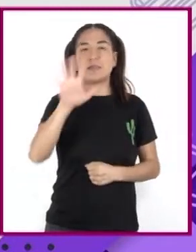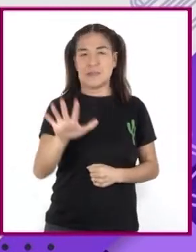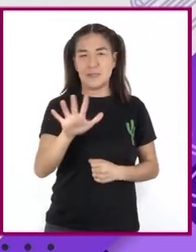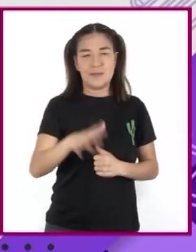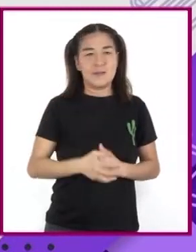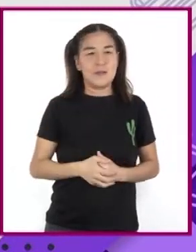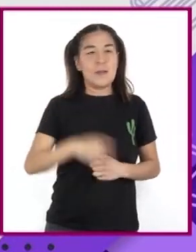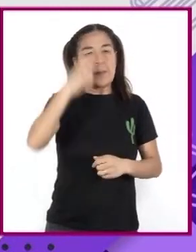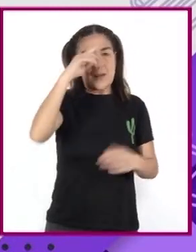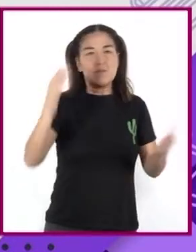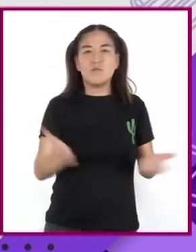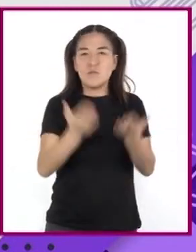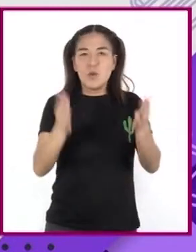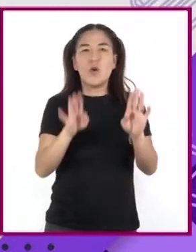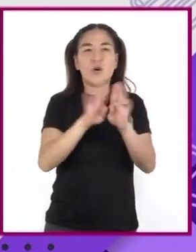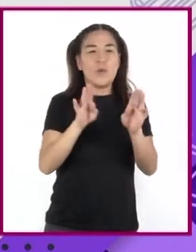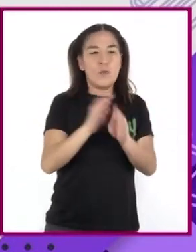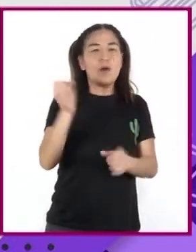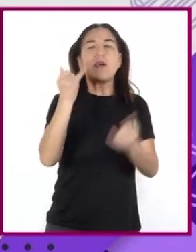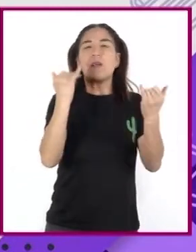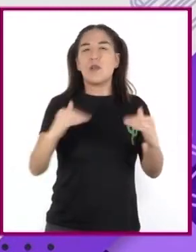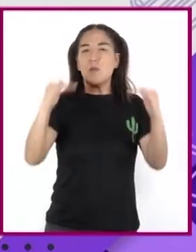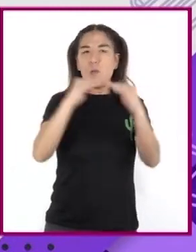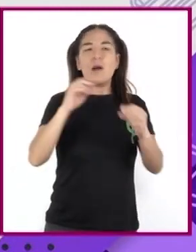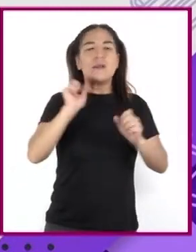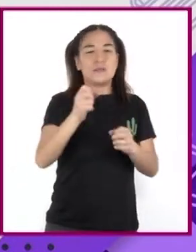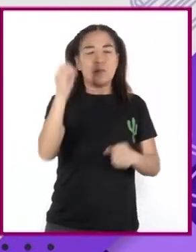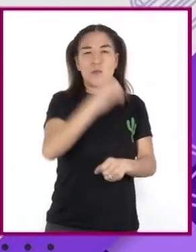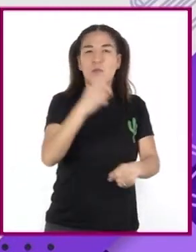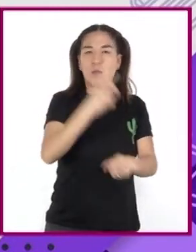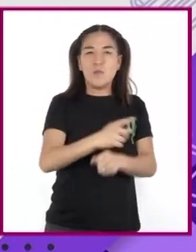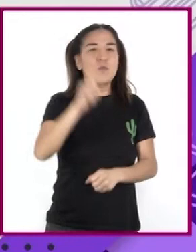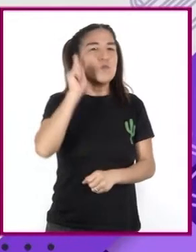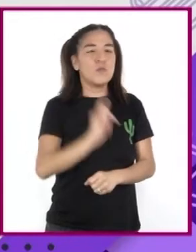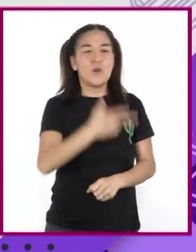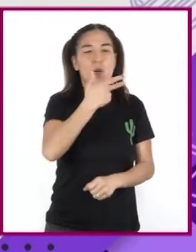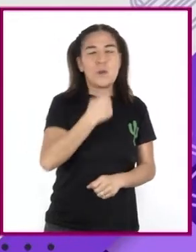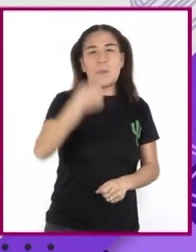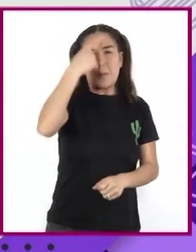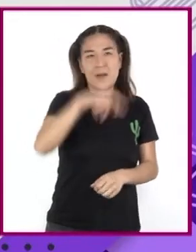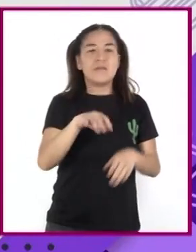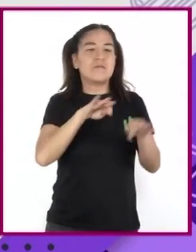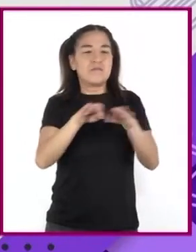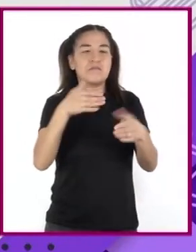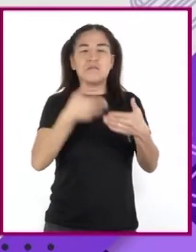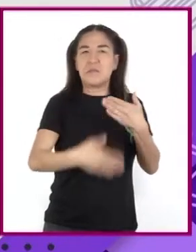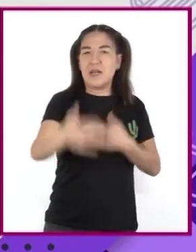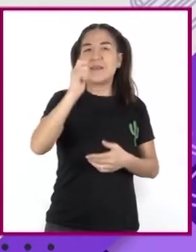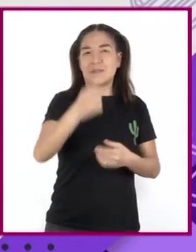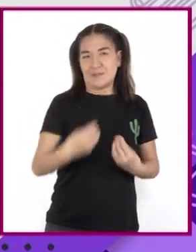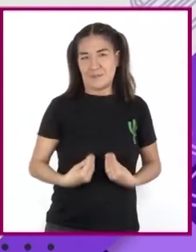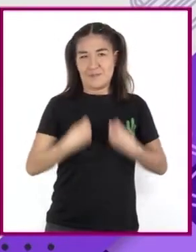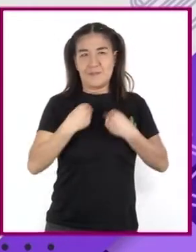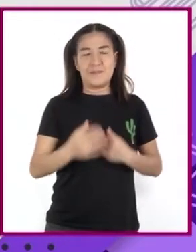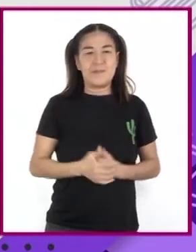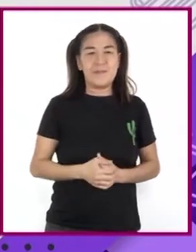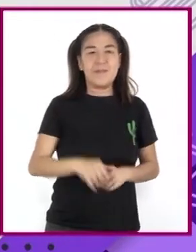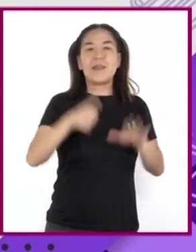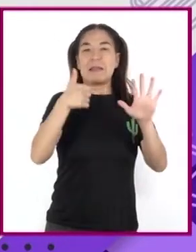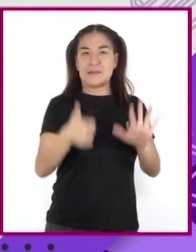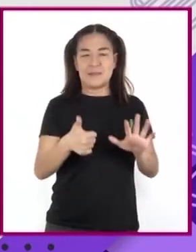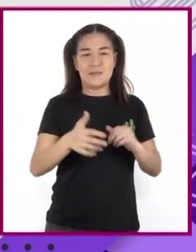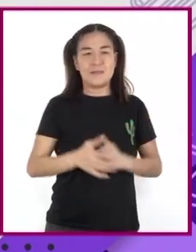Promover la igualdad de oportunidades a mujeres y hombres en todos los ámbitos de la convivencia. 6.